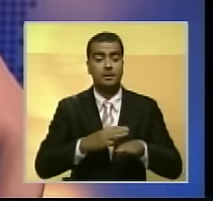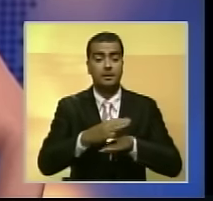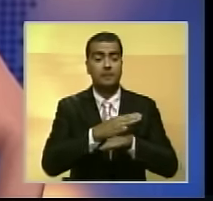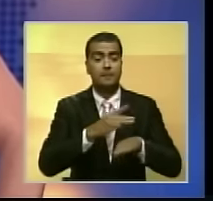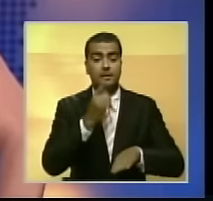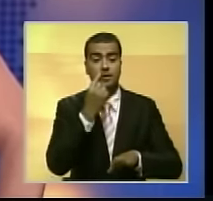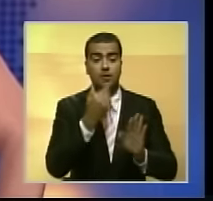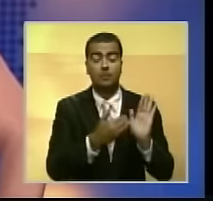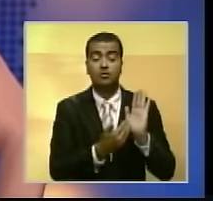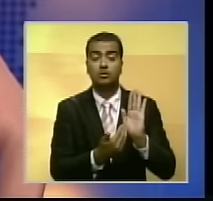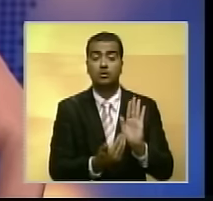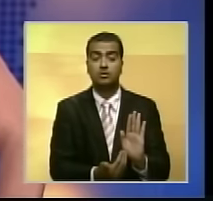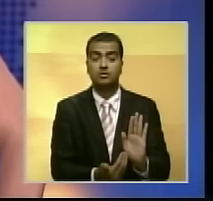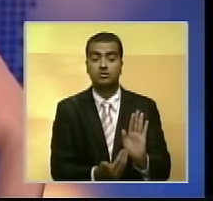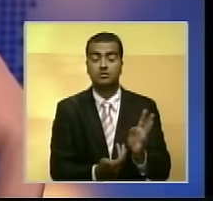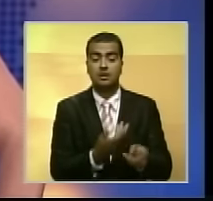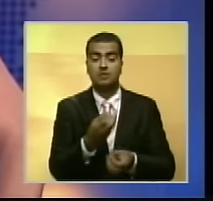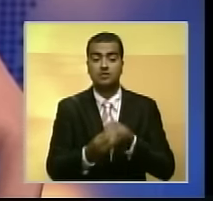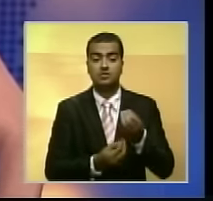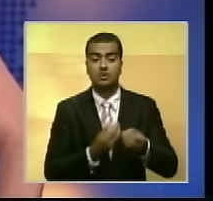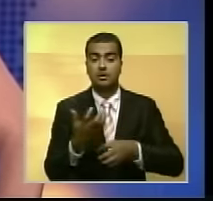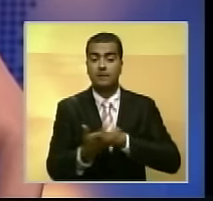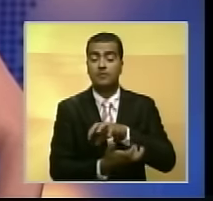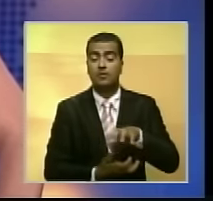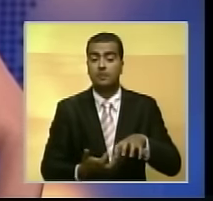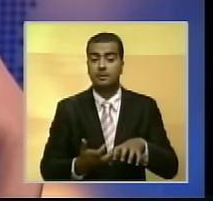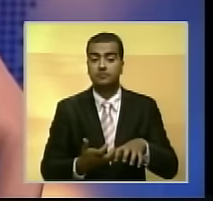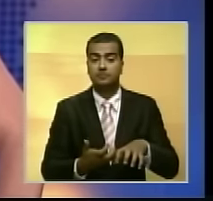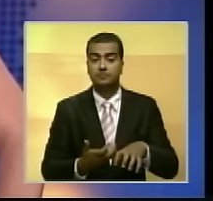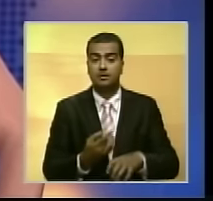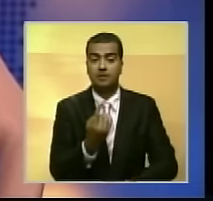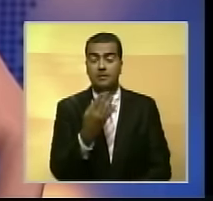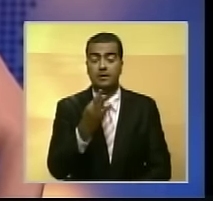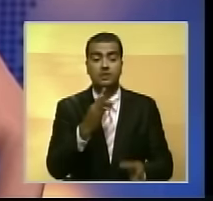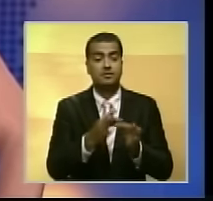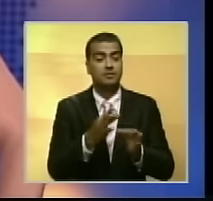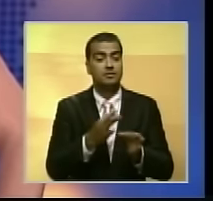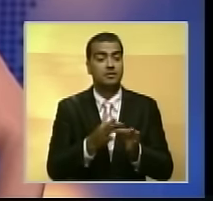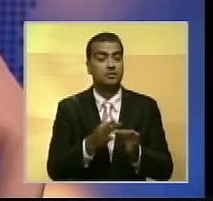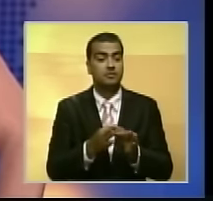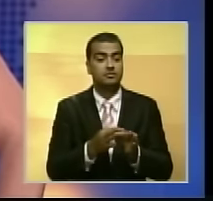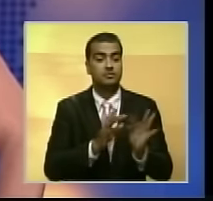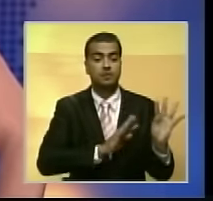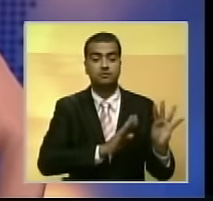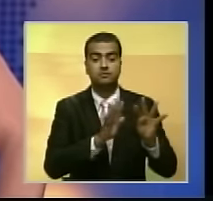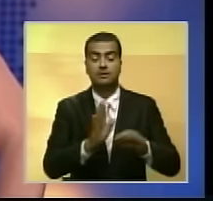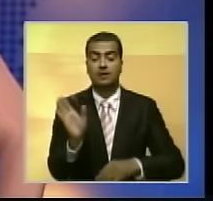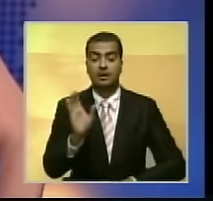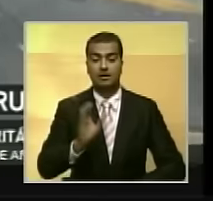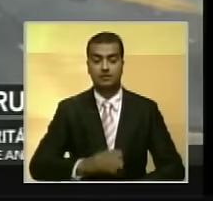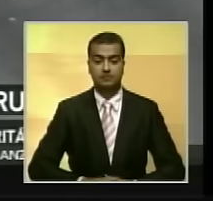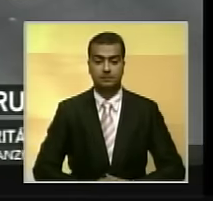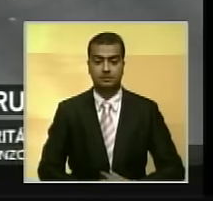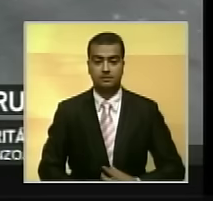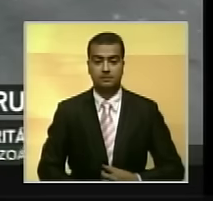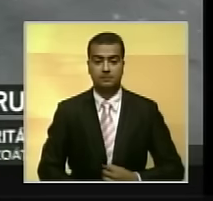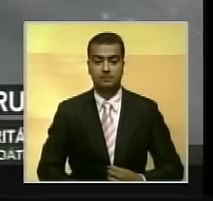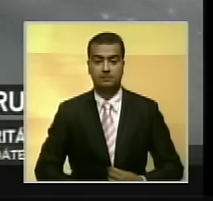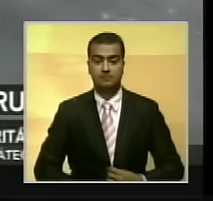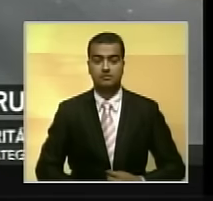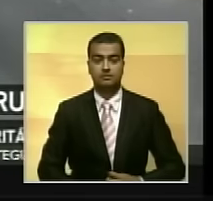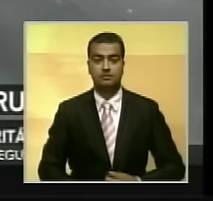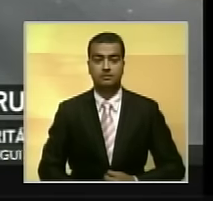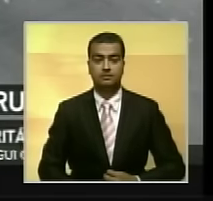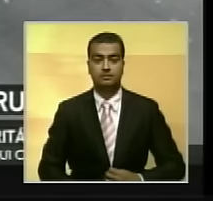Reverol mostró pruebas de las acciones violentas desarrolladas este 1 de septiembre en la denominada Toma de Caracas.